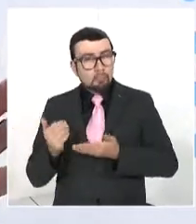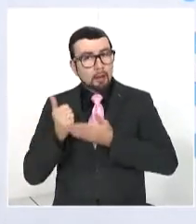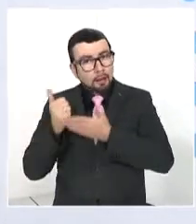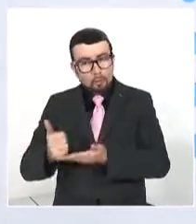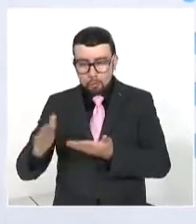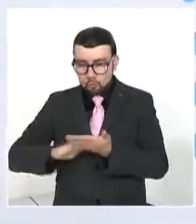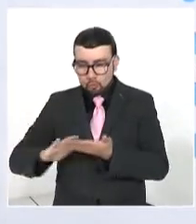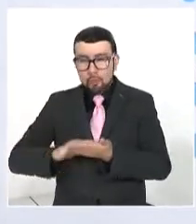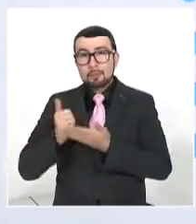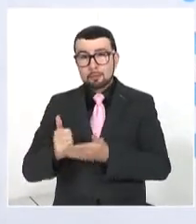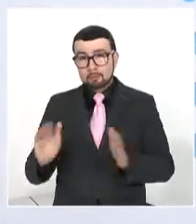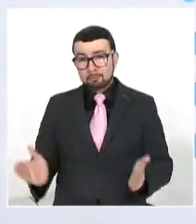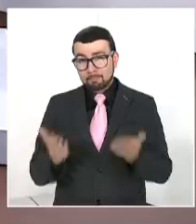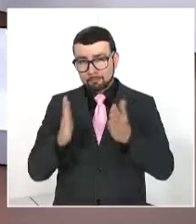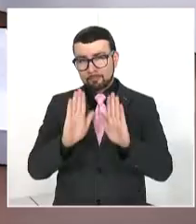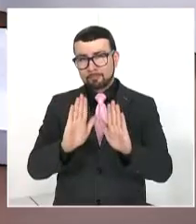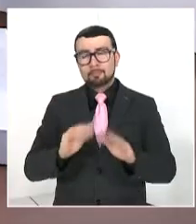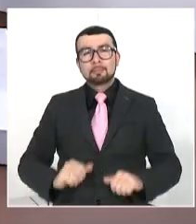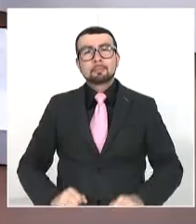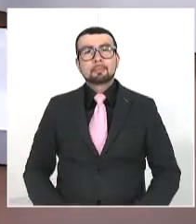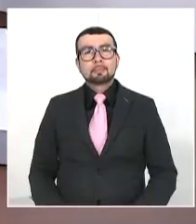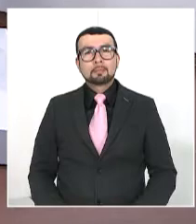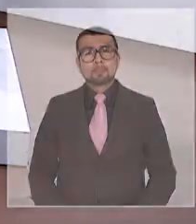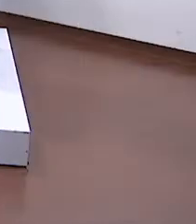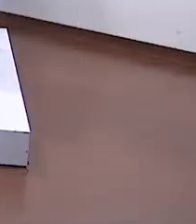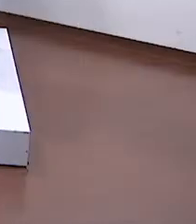hacerle. Ya regresamos.